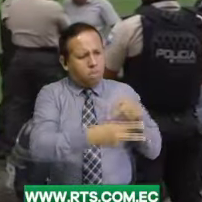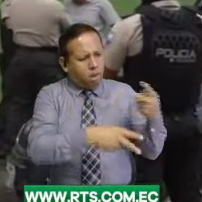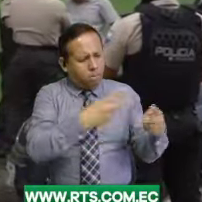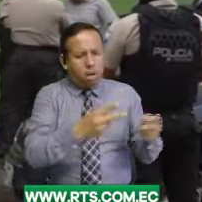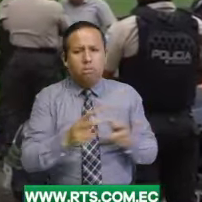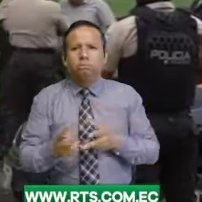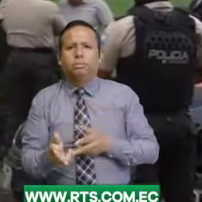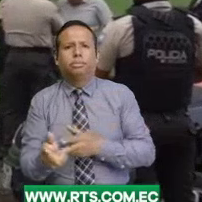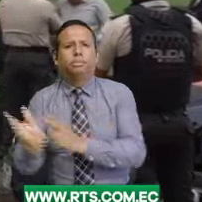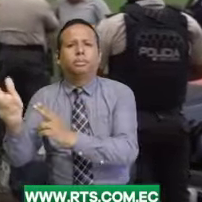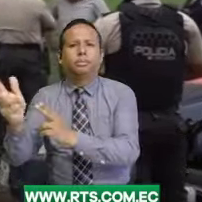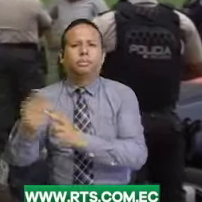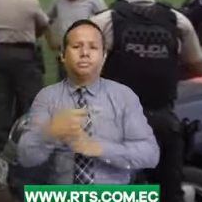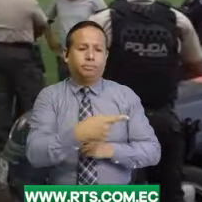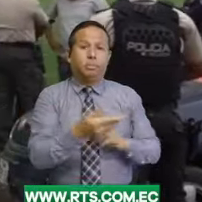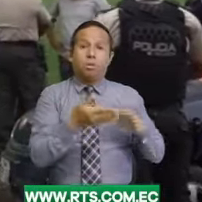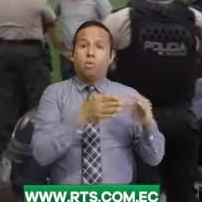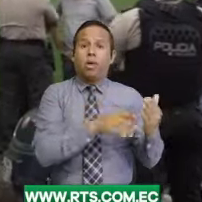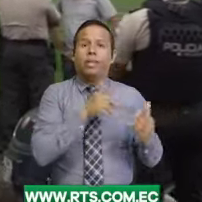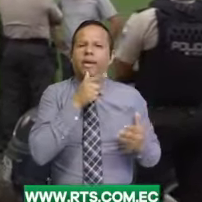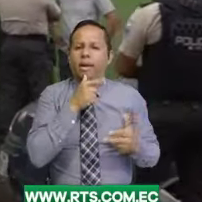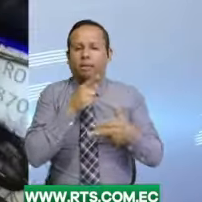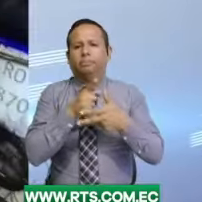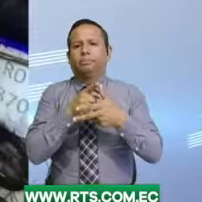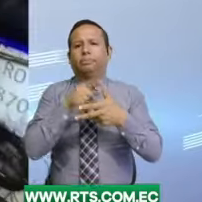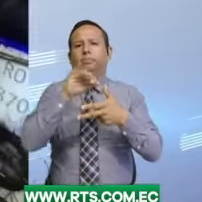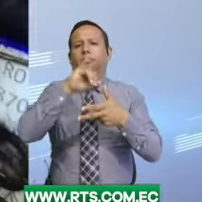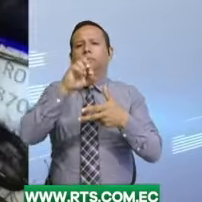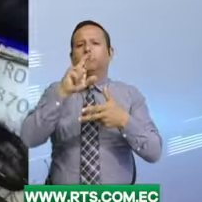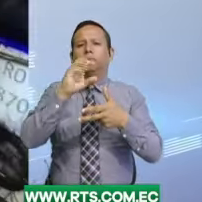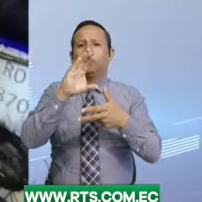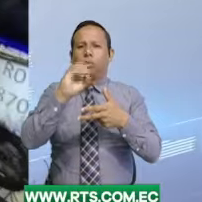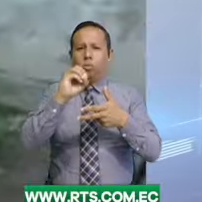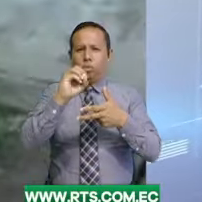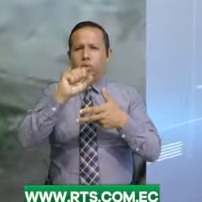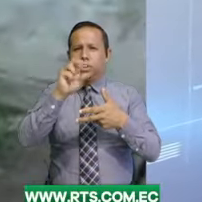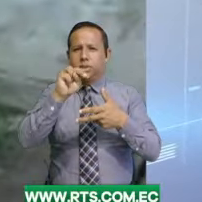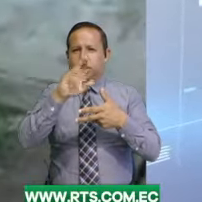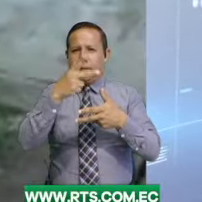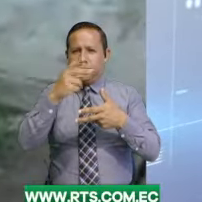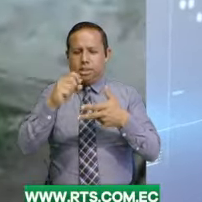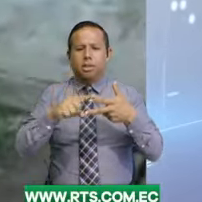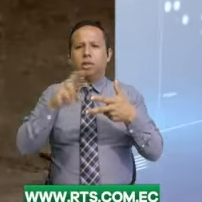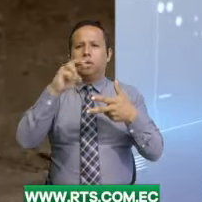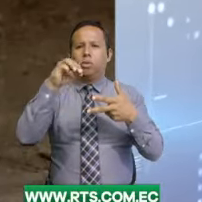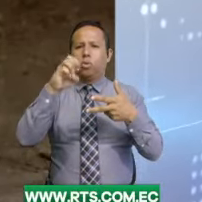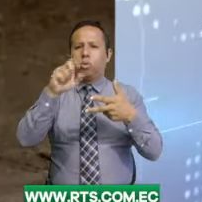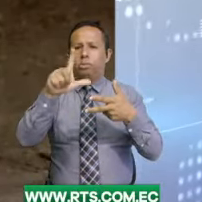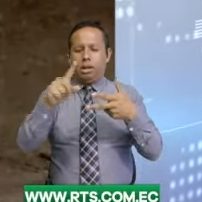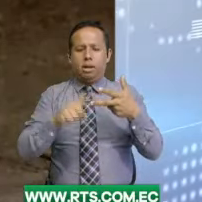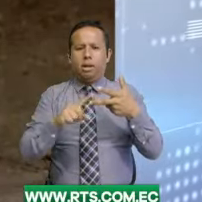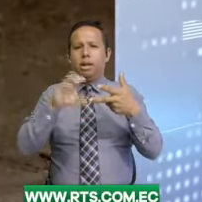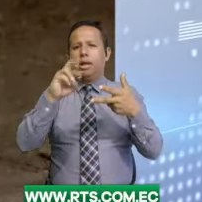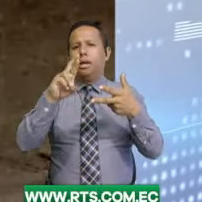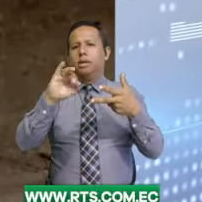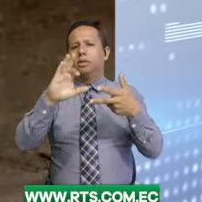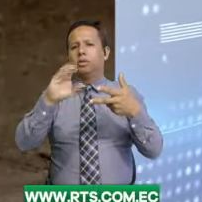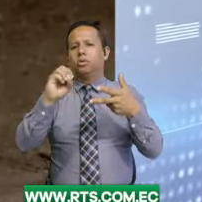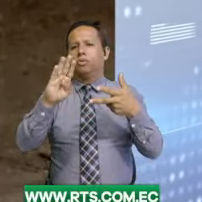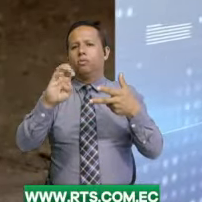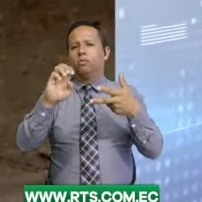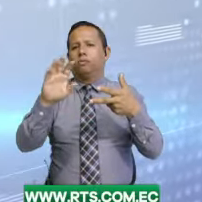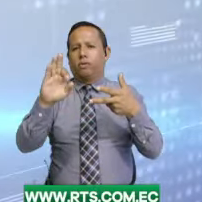Las víctimas mortales fueron identificadas como Yerko Sánchez, Rommel Vadillo y Christopher Bajaña